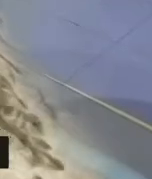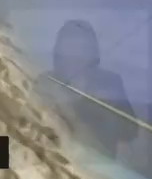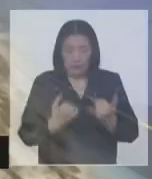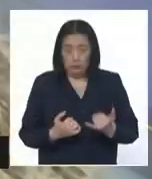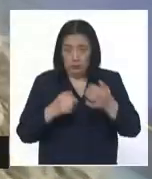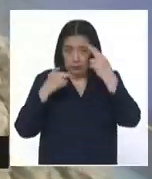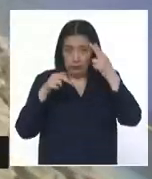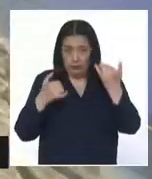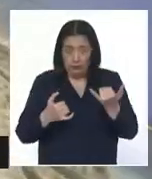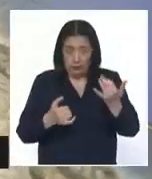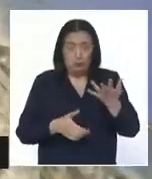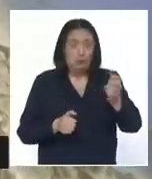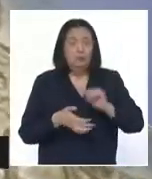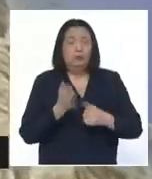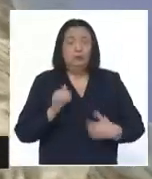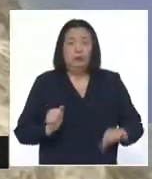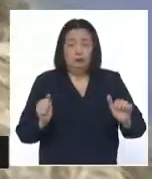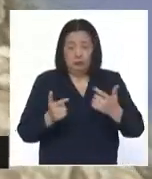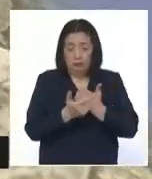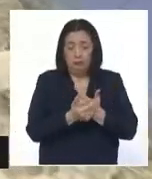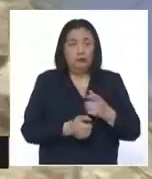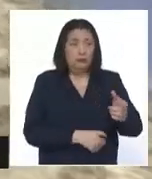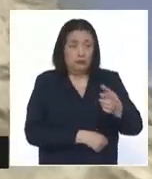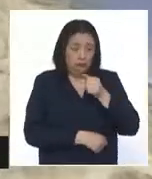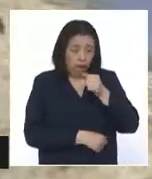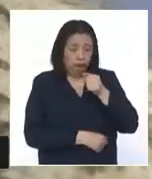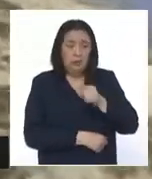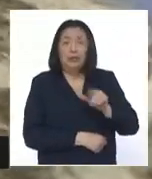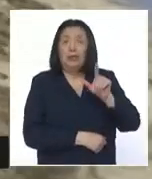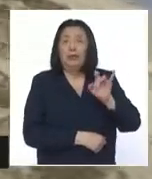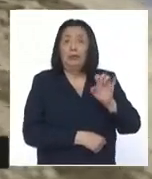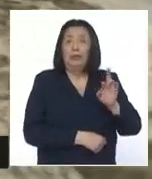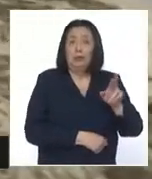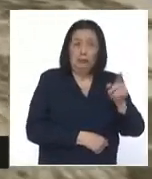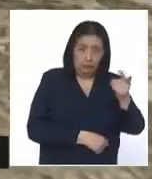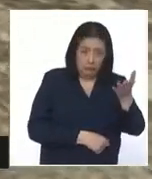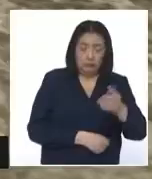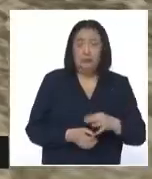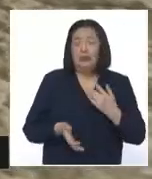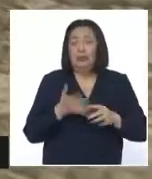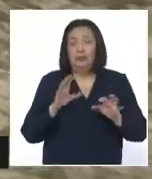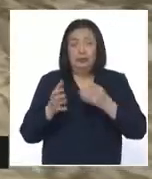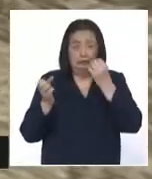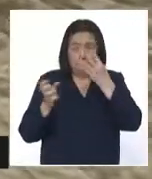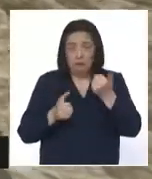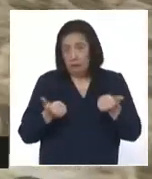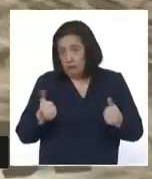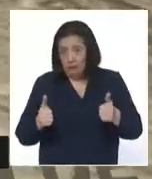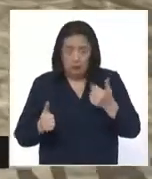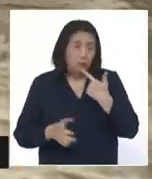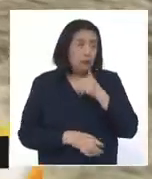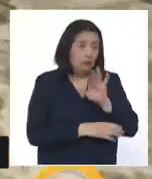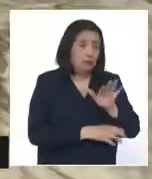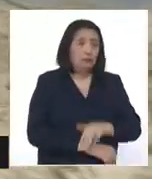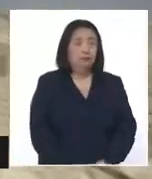Es noticia ahora, nos vamos en vivo hasta San Juan de Lurigancho. Ahí se encuentra nuestro compañero Leonardo Cabrera, que desarrolla la información. ¿Cómo estás? Buenas